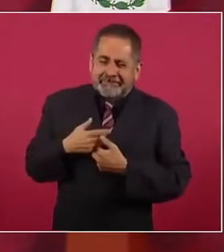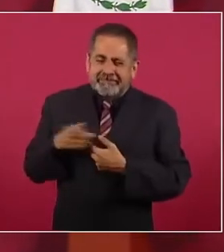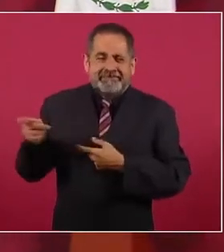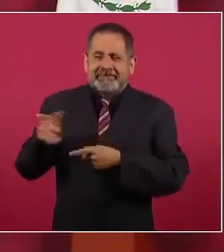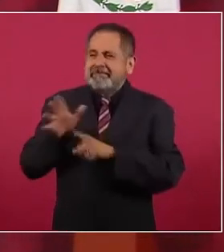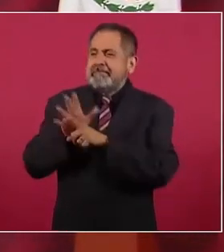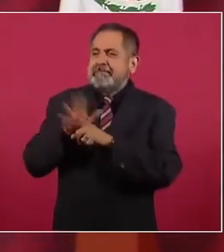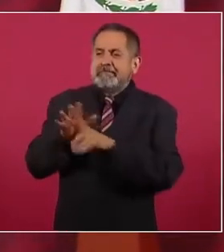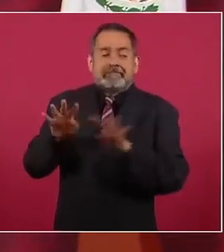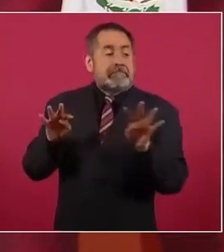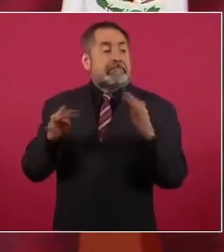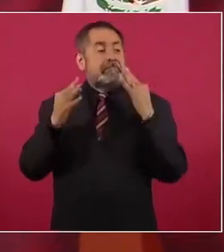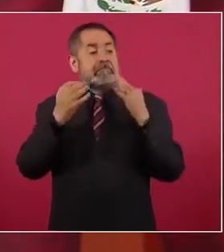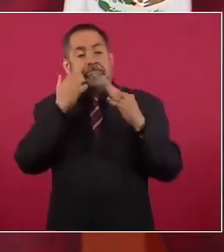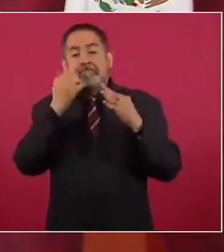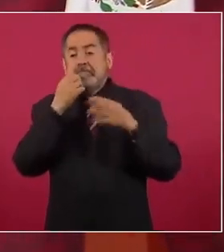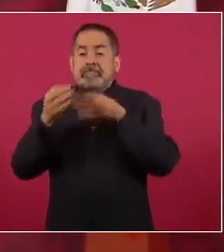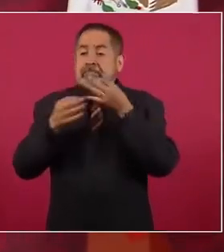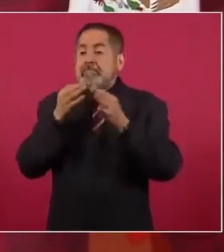populista,